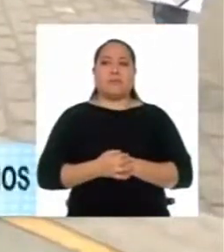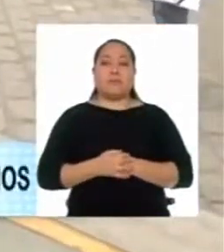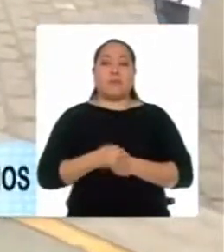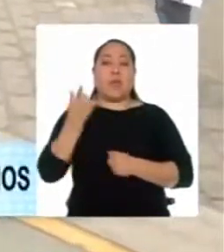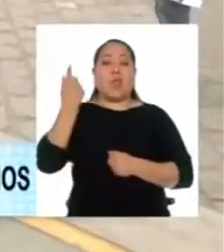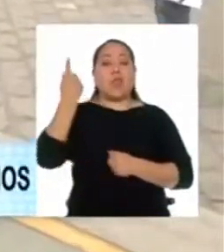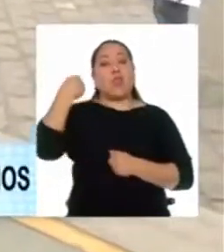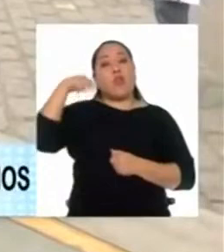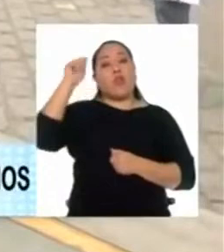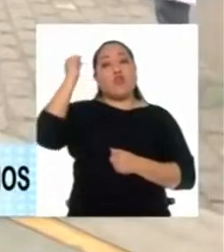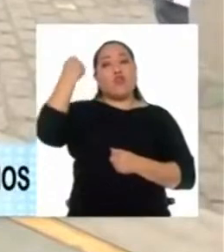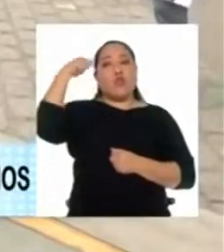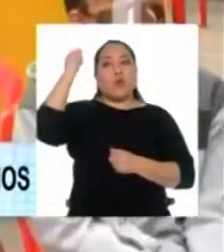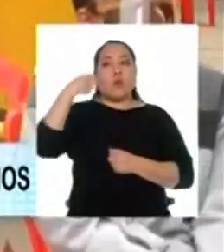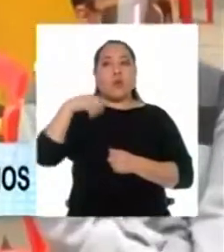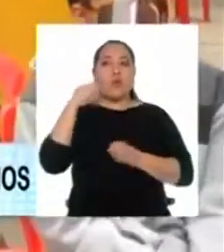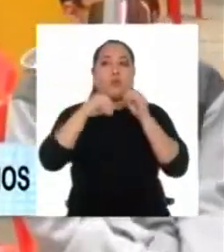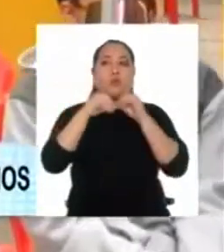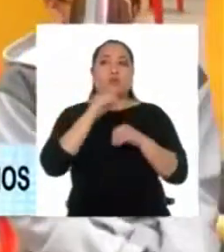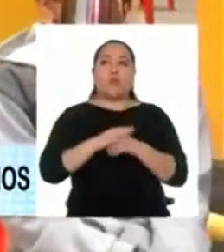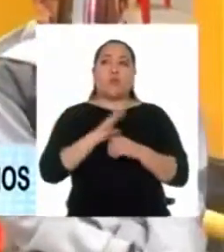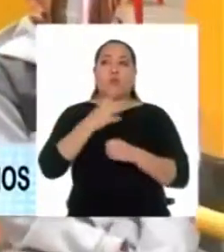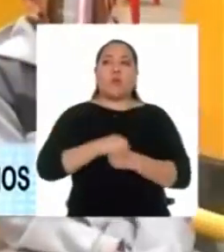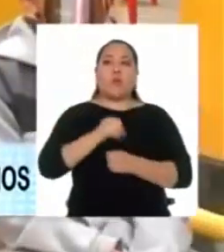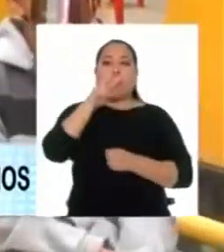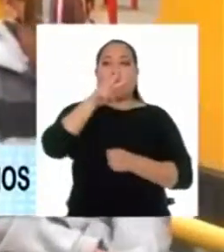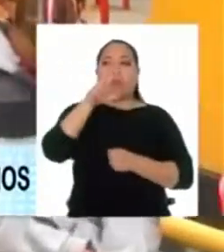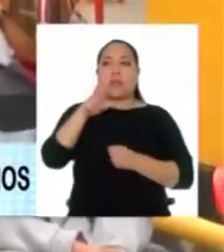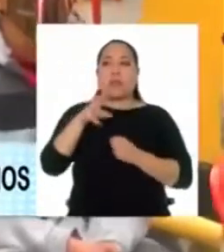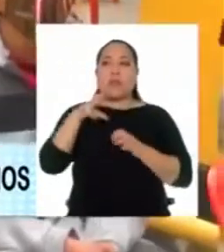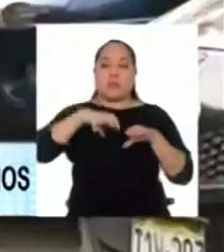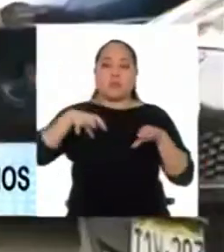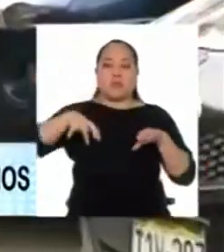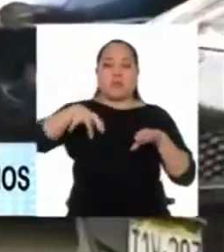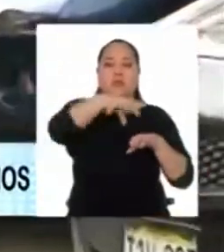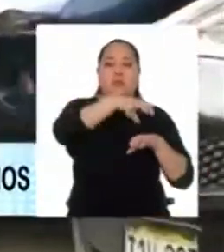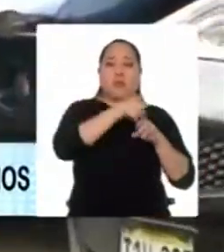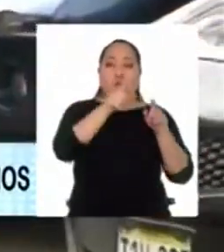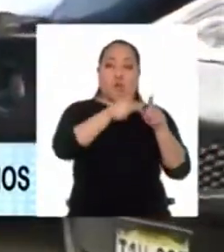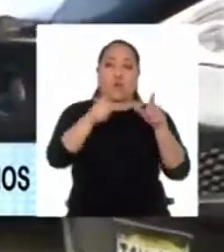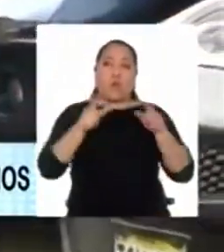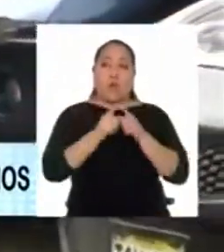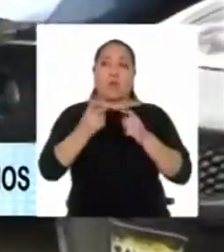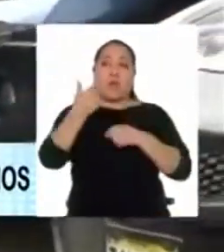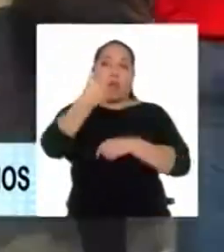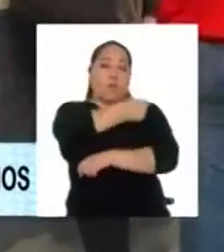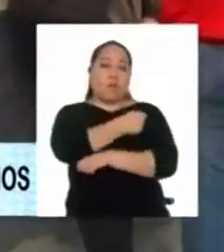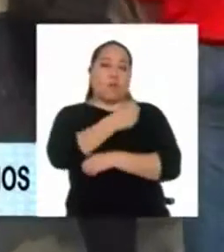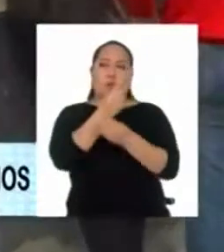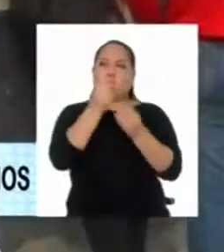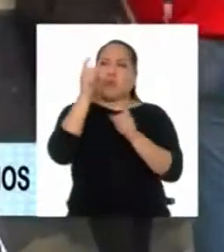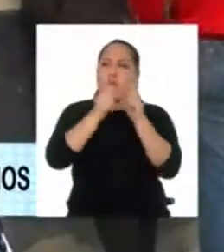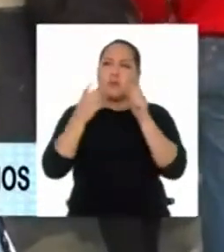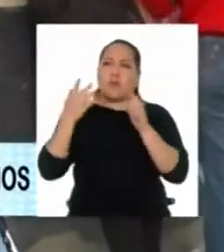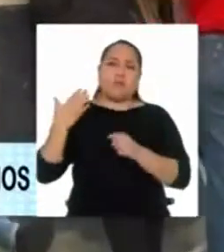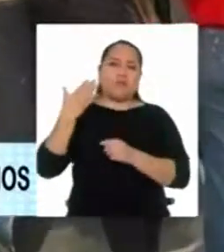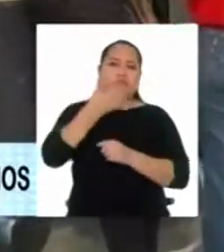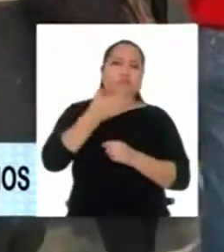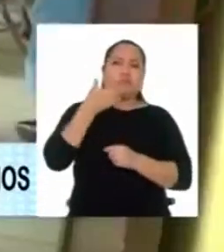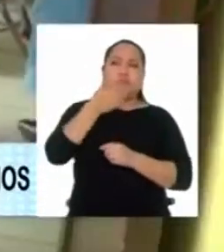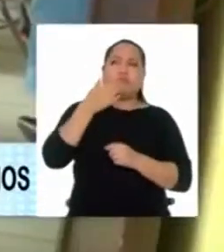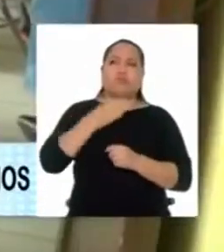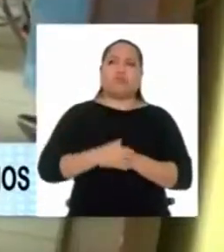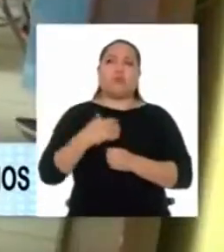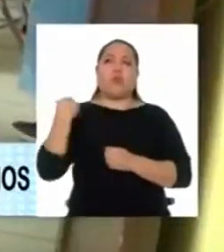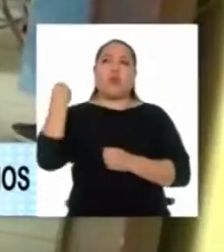Y en Trujillo se puso a disposición un total de 23 centros de vacunación que tuvieron gran afluencia por parte de los